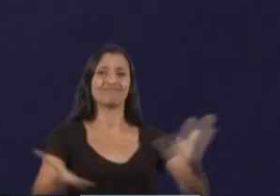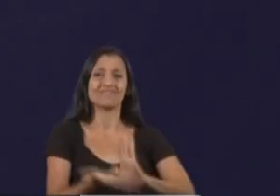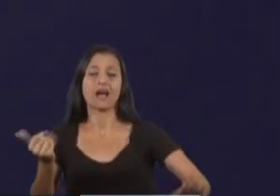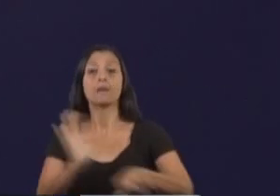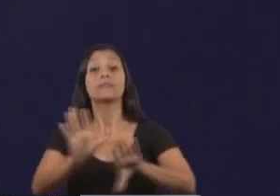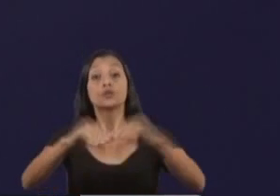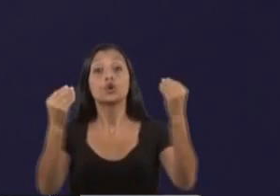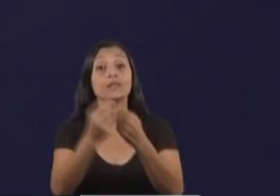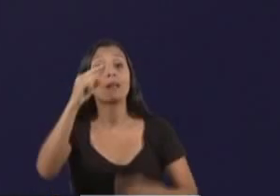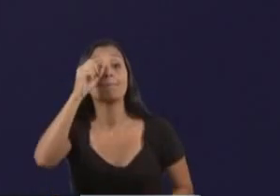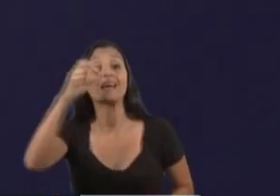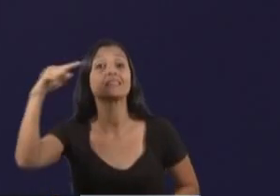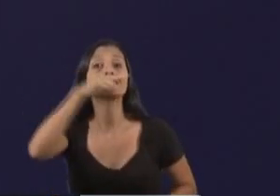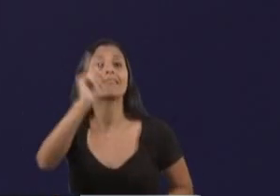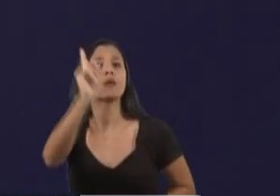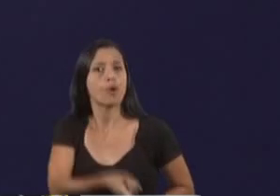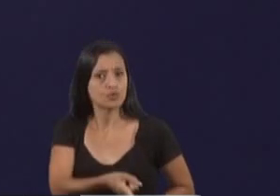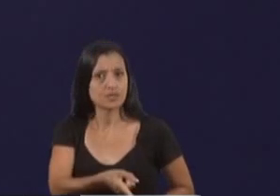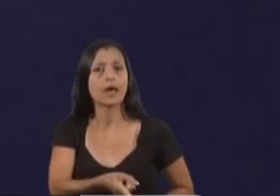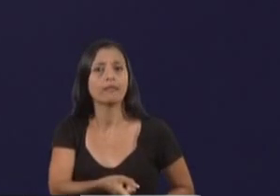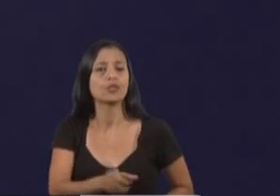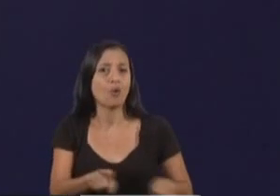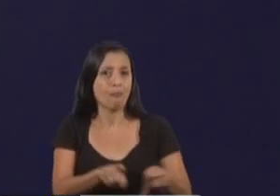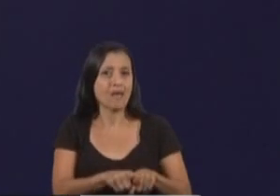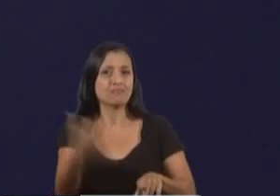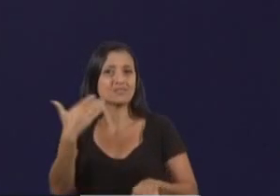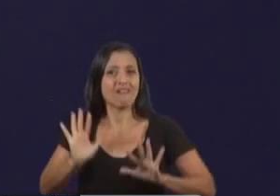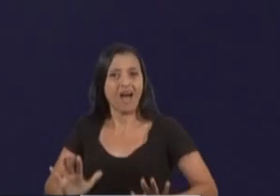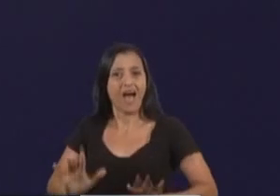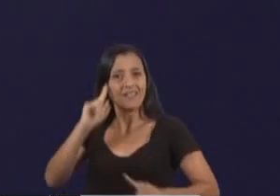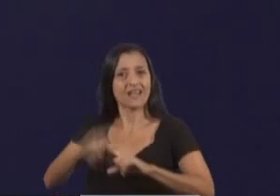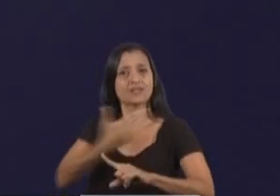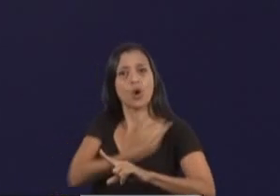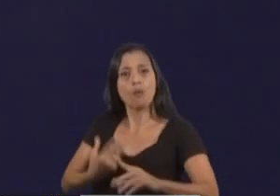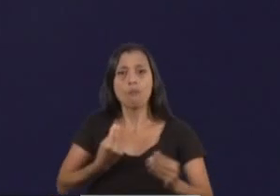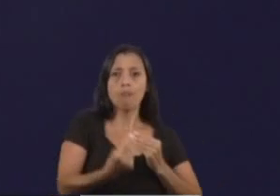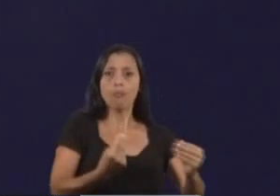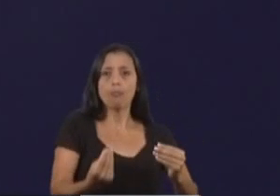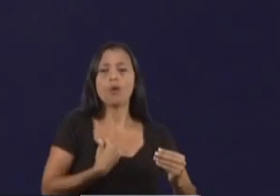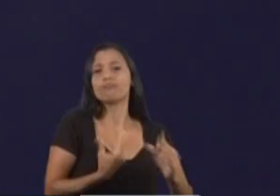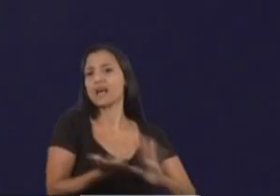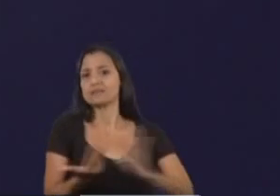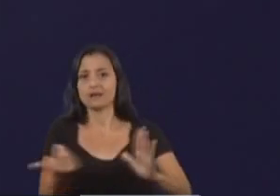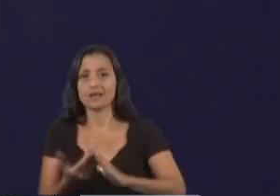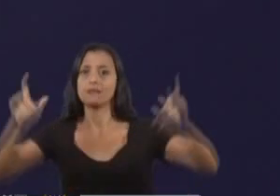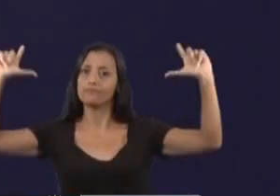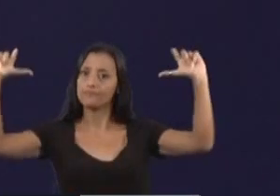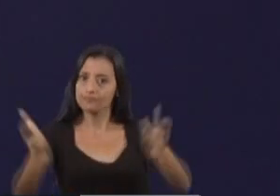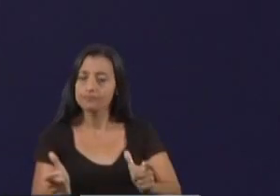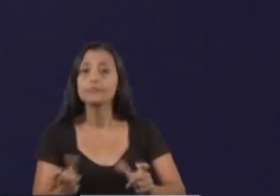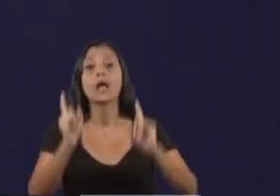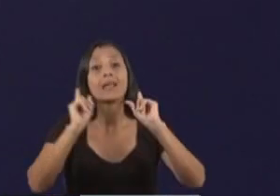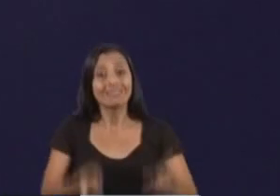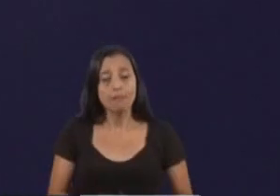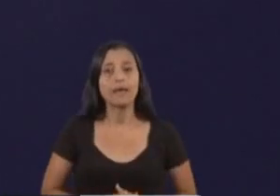un 27% de la estructura de esta dependencia. Se